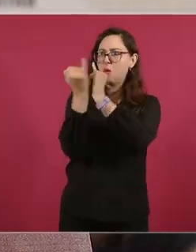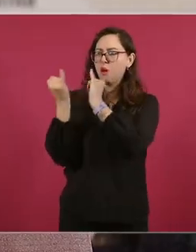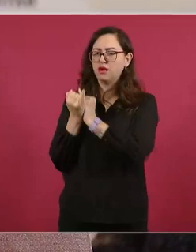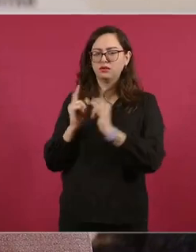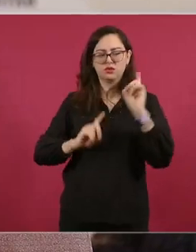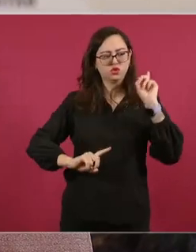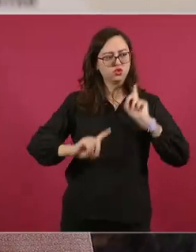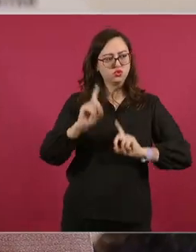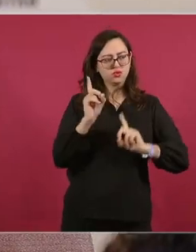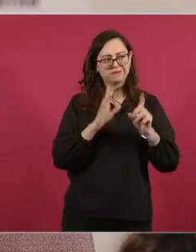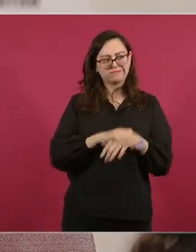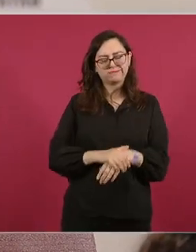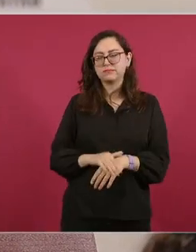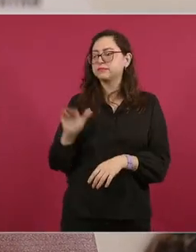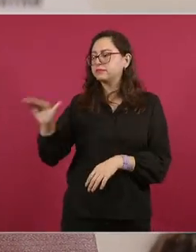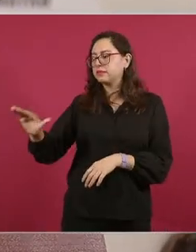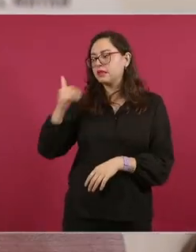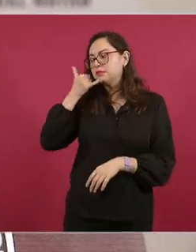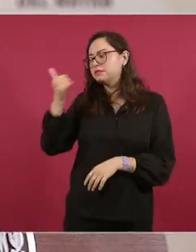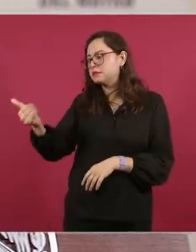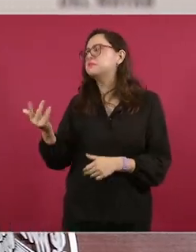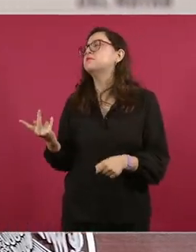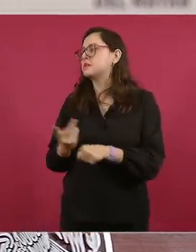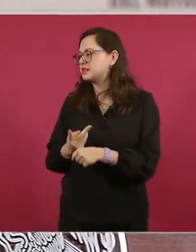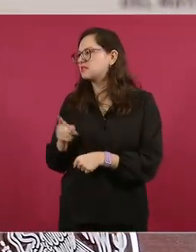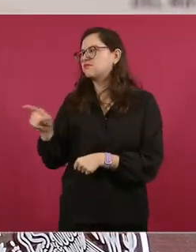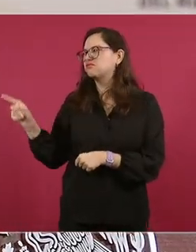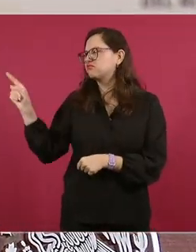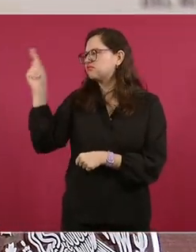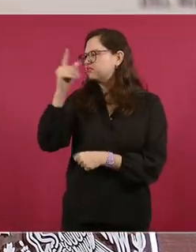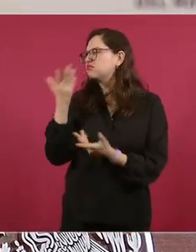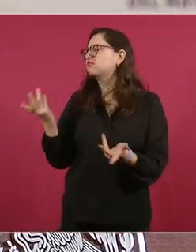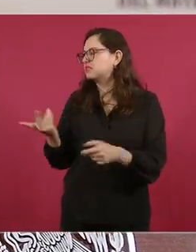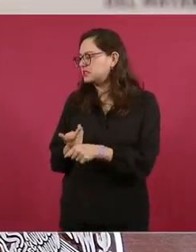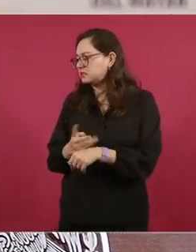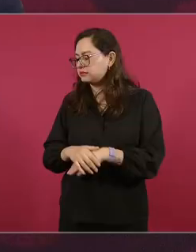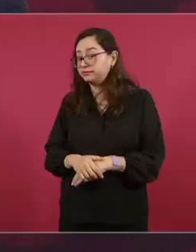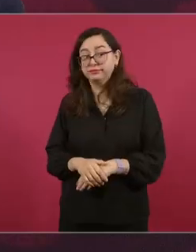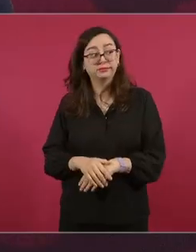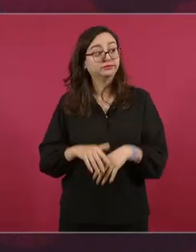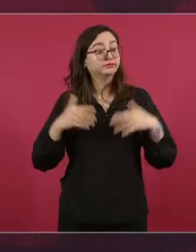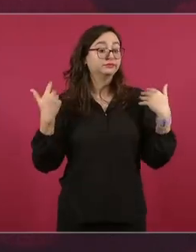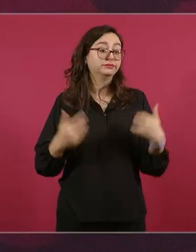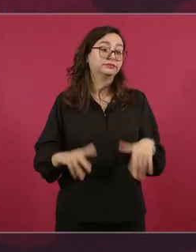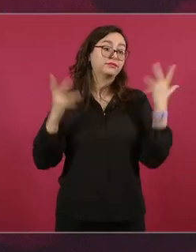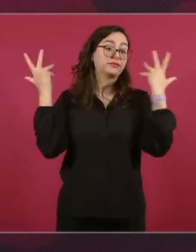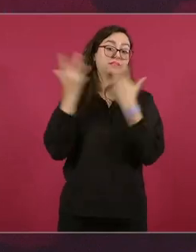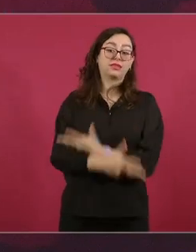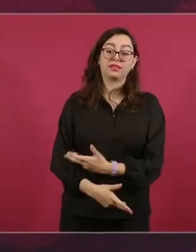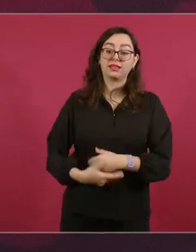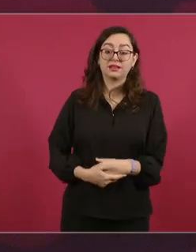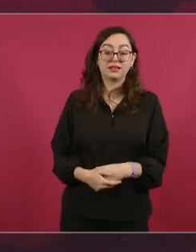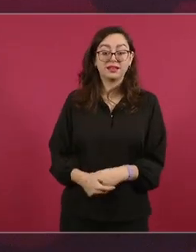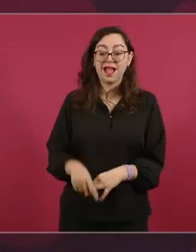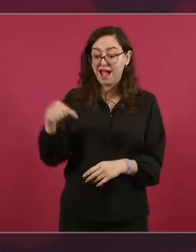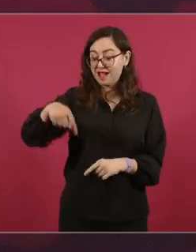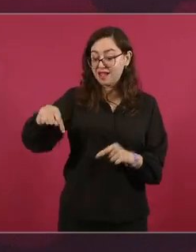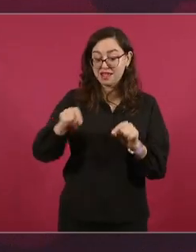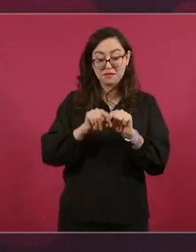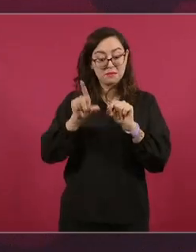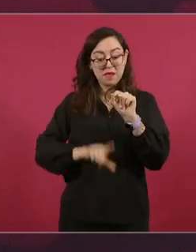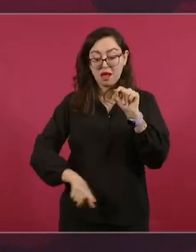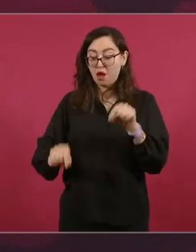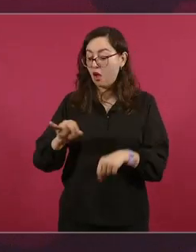Y, oh sorpresa, encontramos que en México cobraban muchísimo